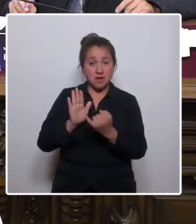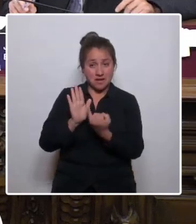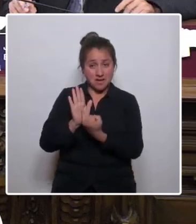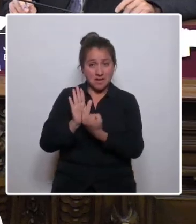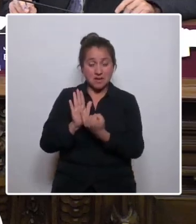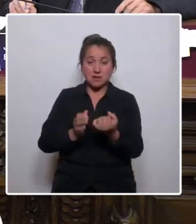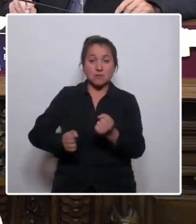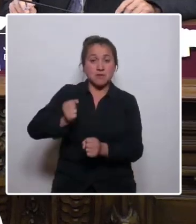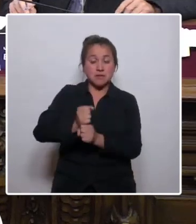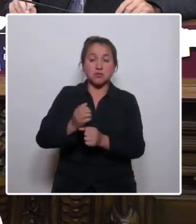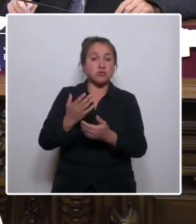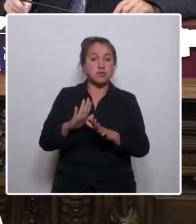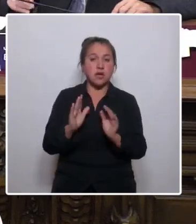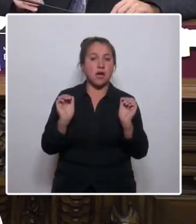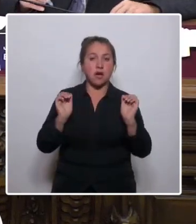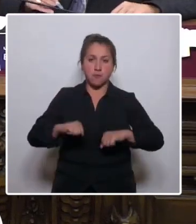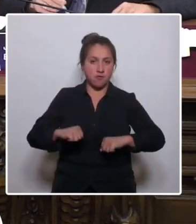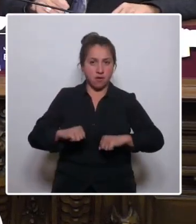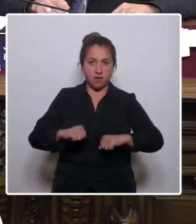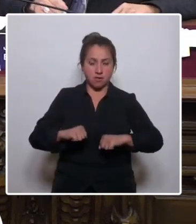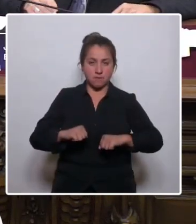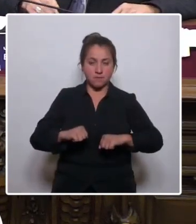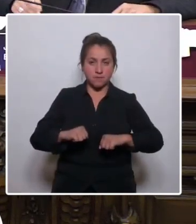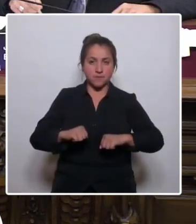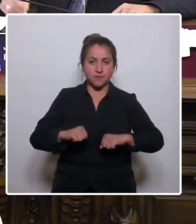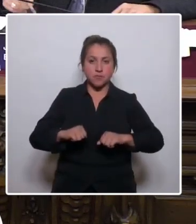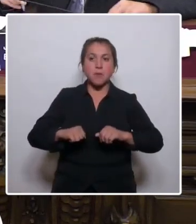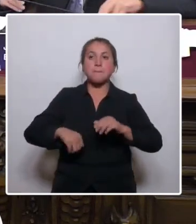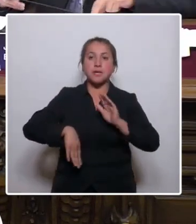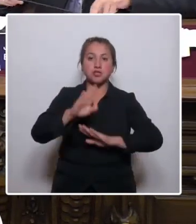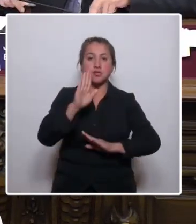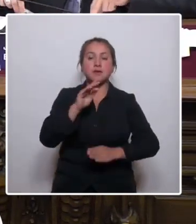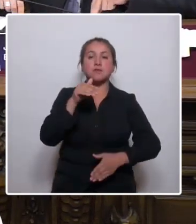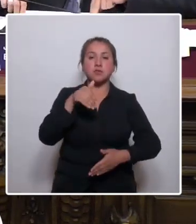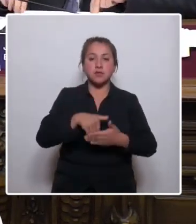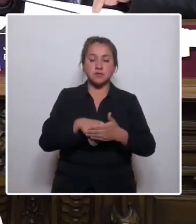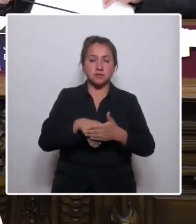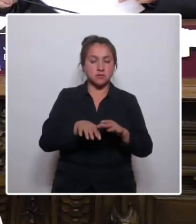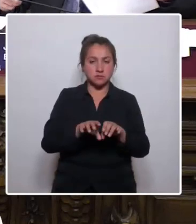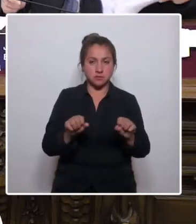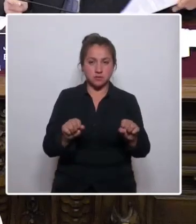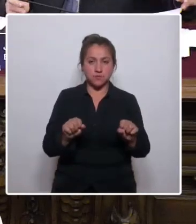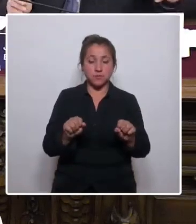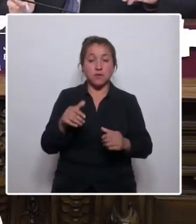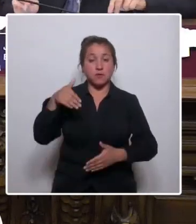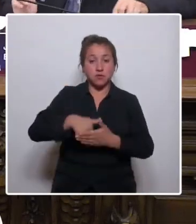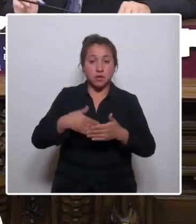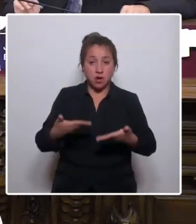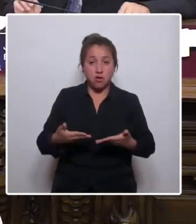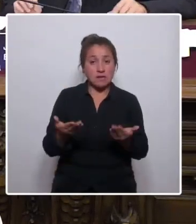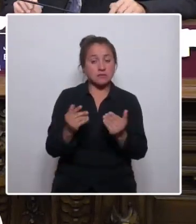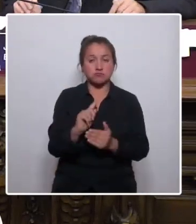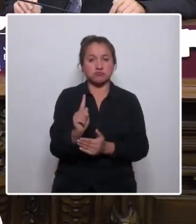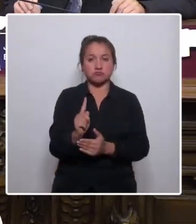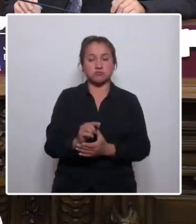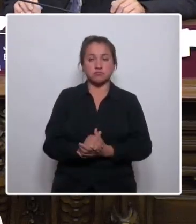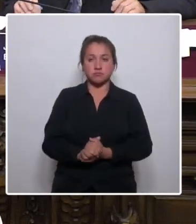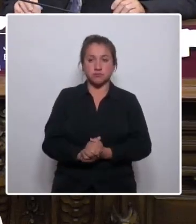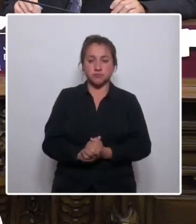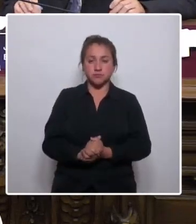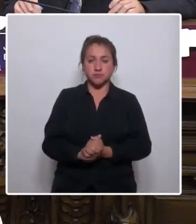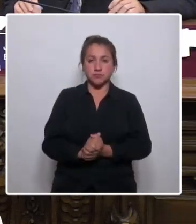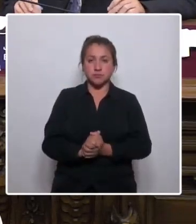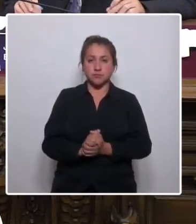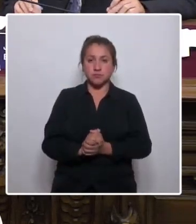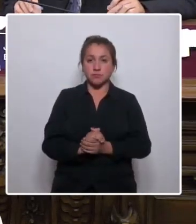fue aprobada por el Pleno. No corresponde votarlos. Lo